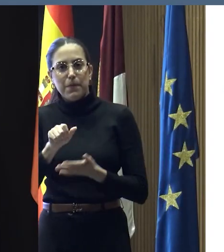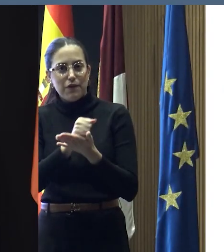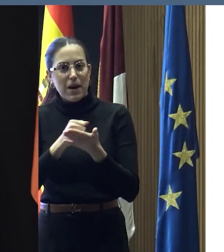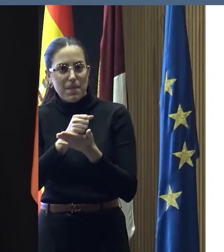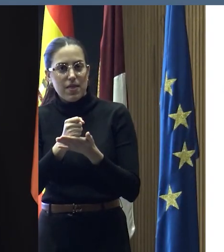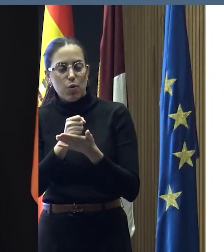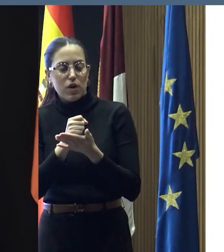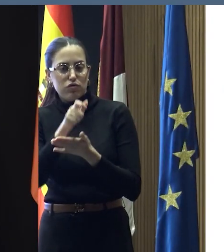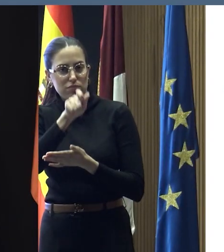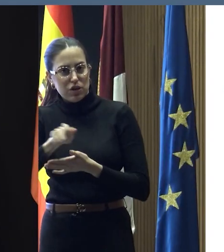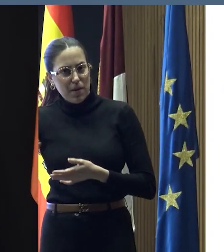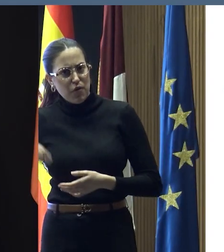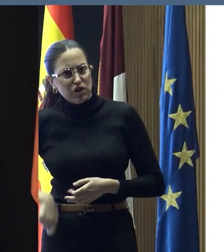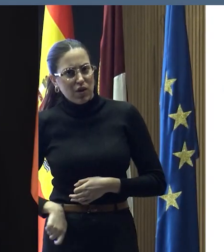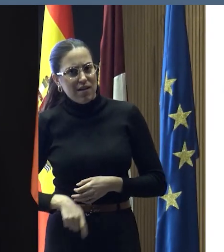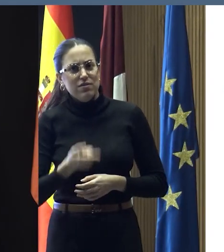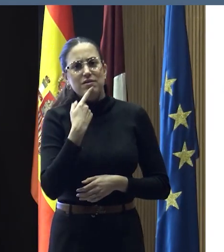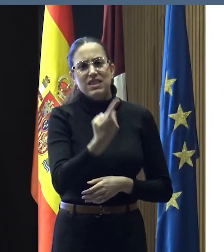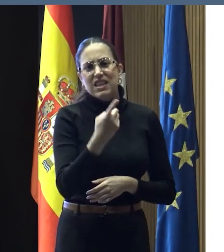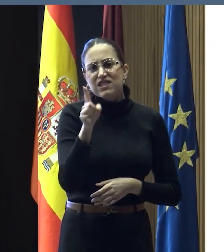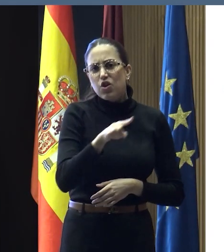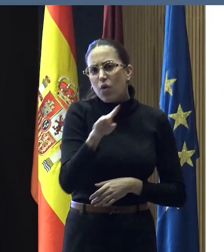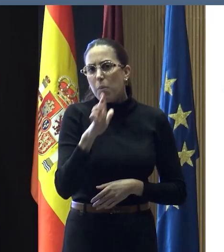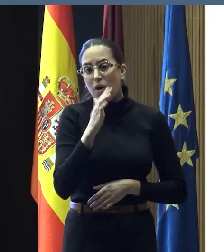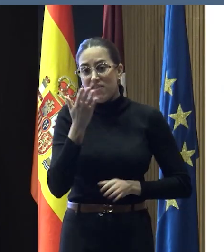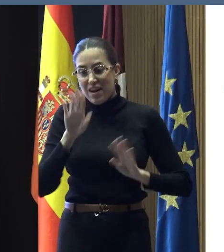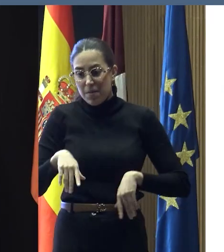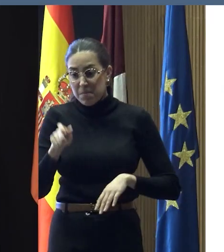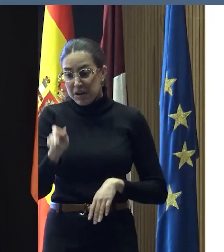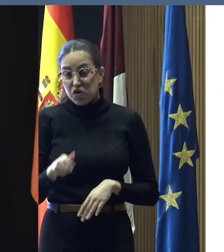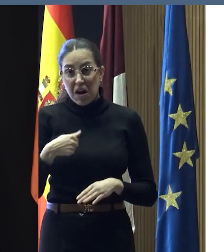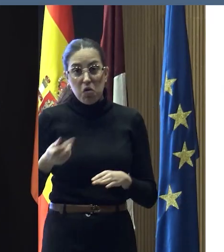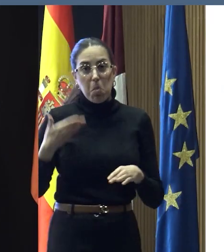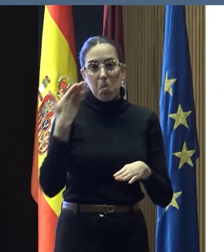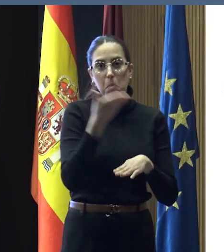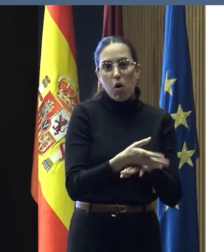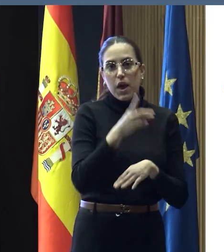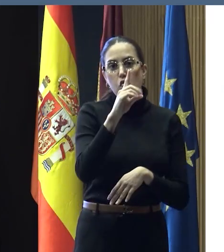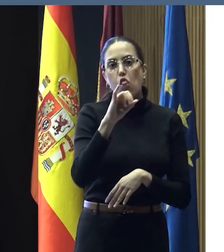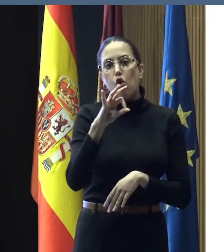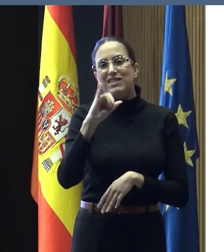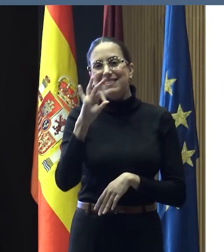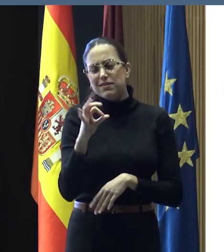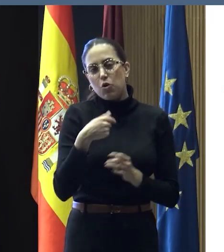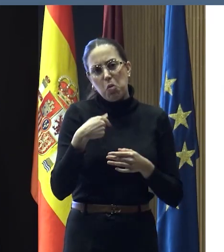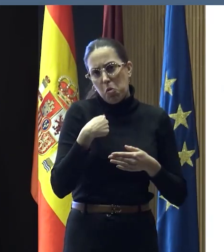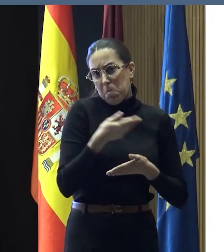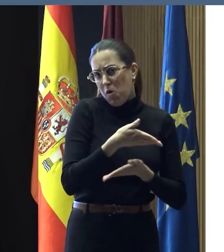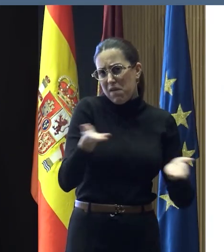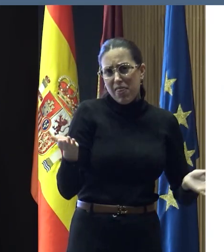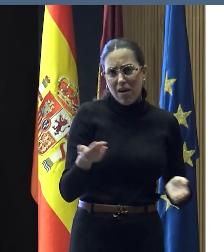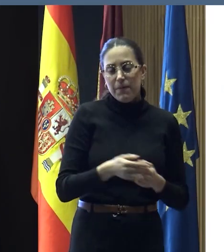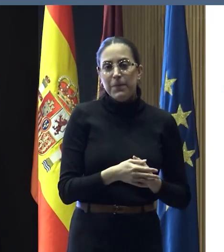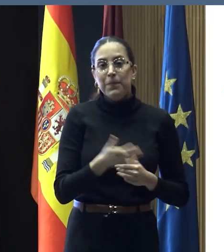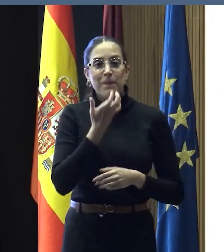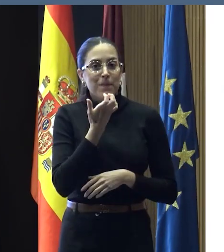ejercientes, se les está advirtiendo ya, porque el paciente va y confía en la dosis que le da el facultativo. Y